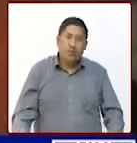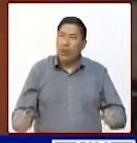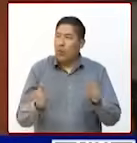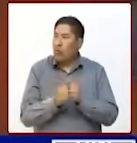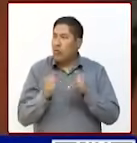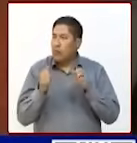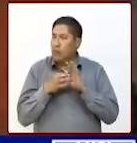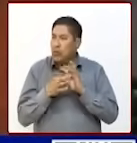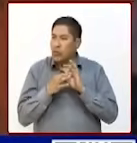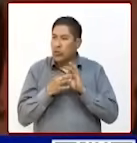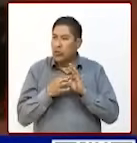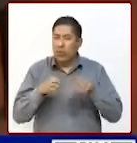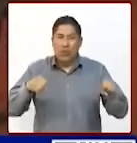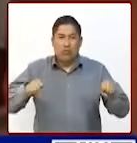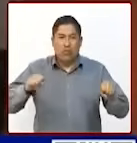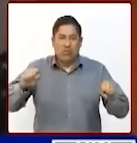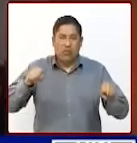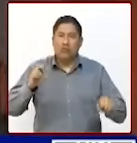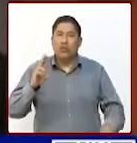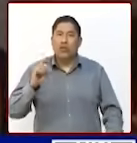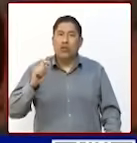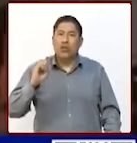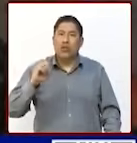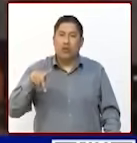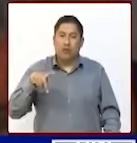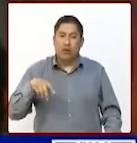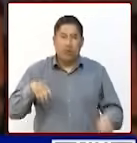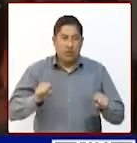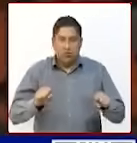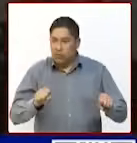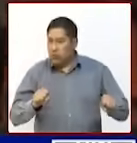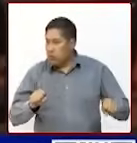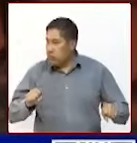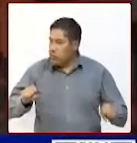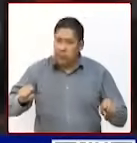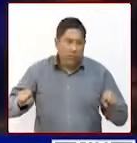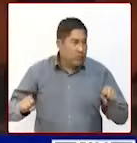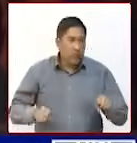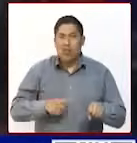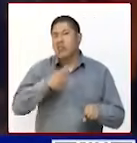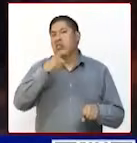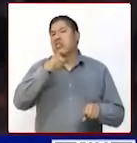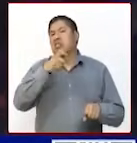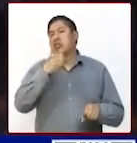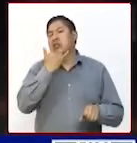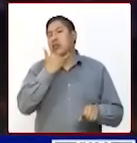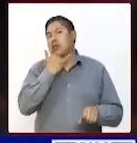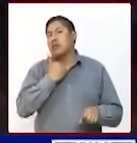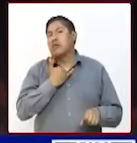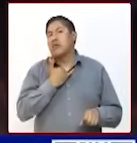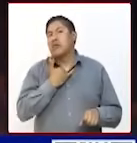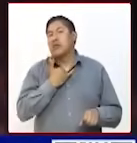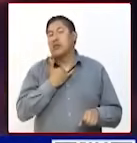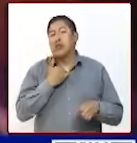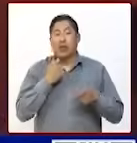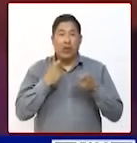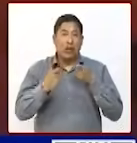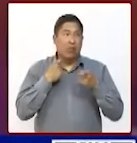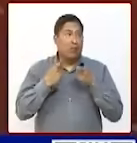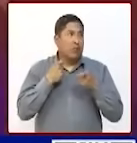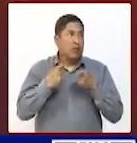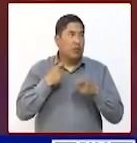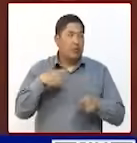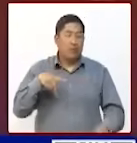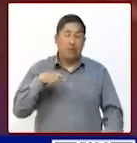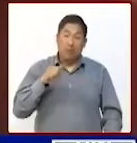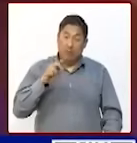con la unidad de Loctop, se va a encargar de encarcelar y de manillar a aquellas personas que estén infringiendo la ley, ¿no? para que tomen en cuenta,